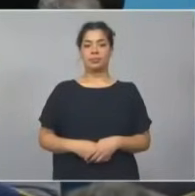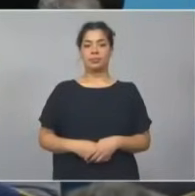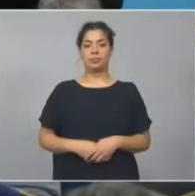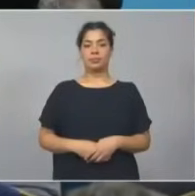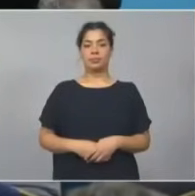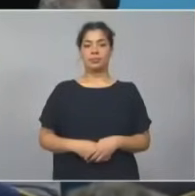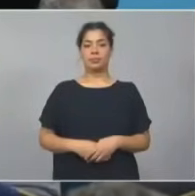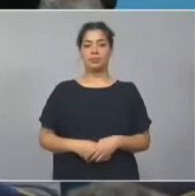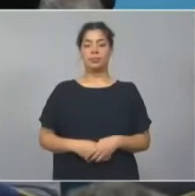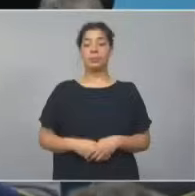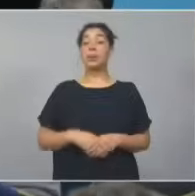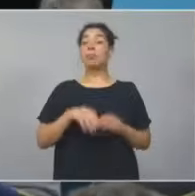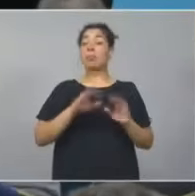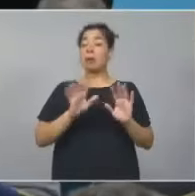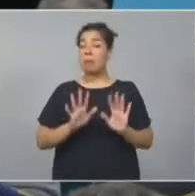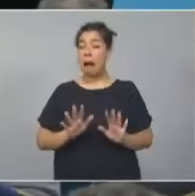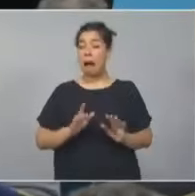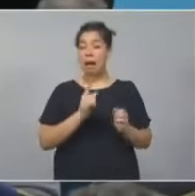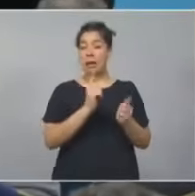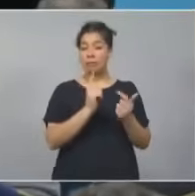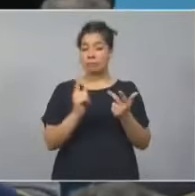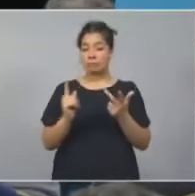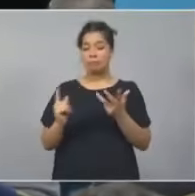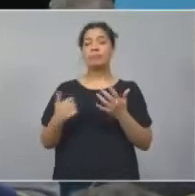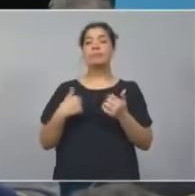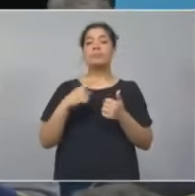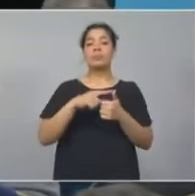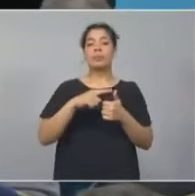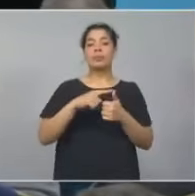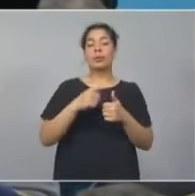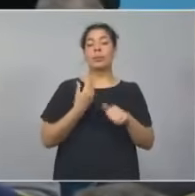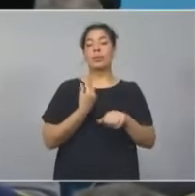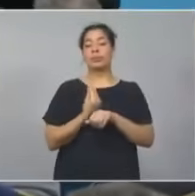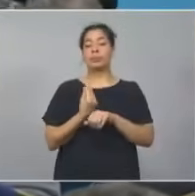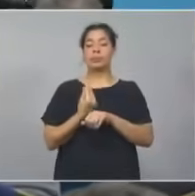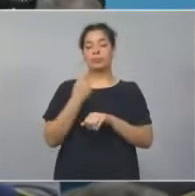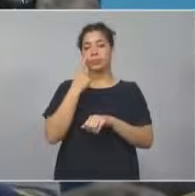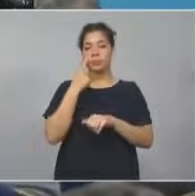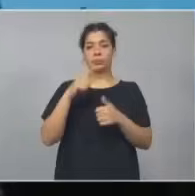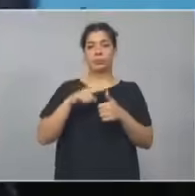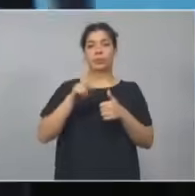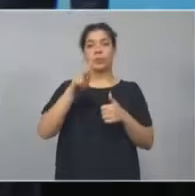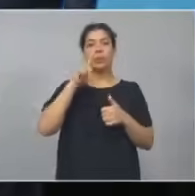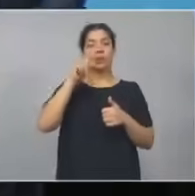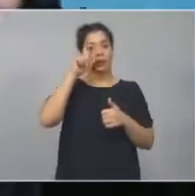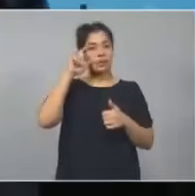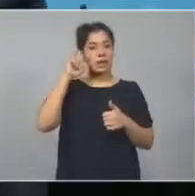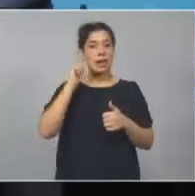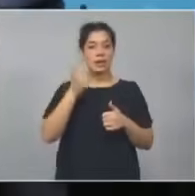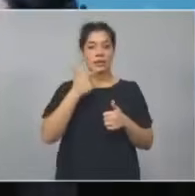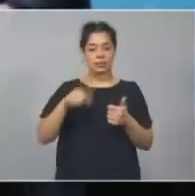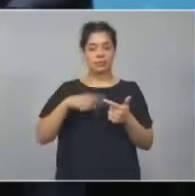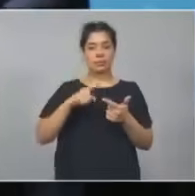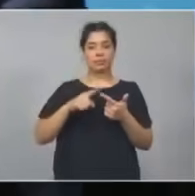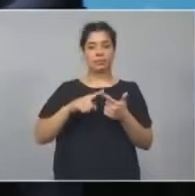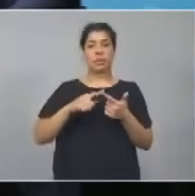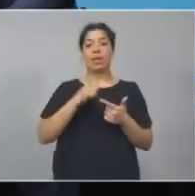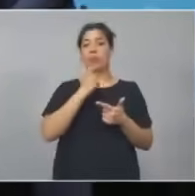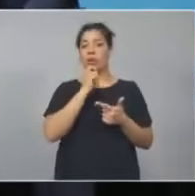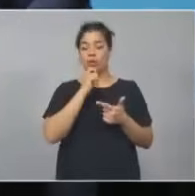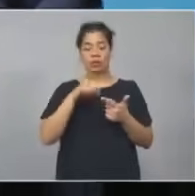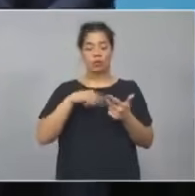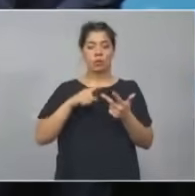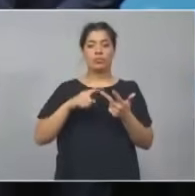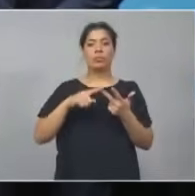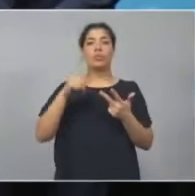Y se van preparando los municipios de Villegas, Hipólito Yrigoyen, Hurlingham, Ituzaingó, La Plata